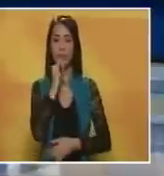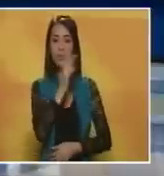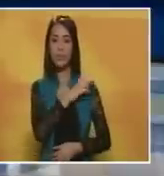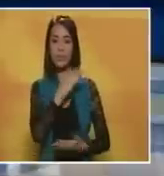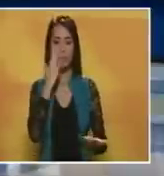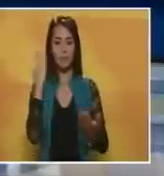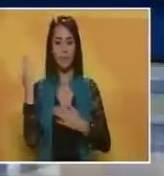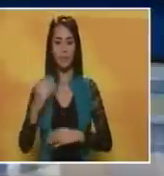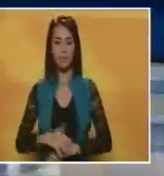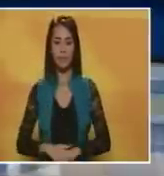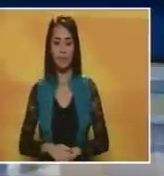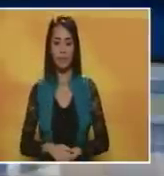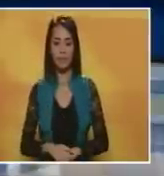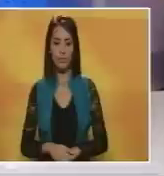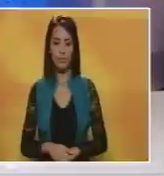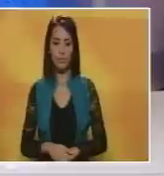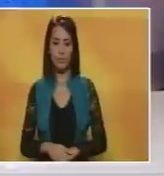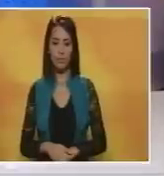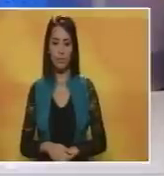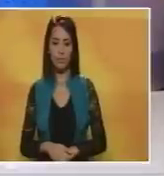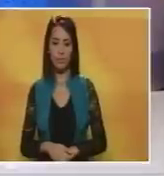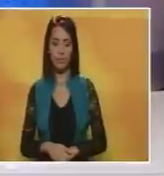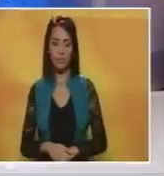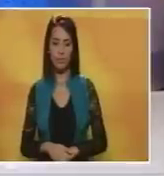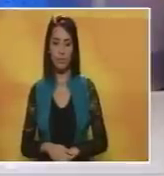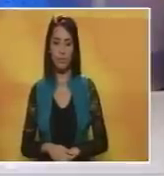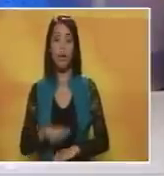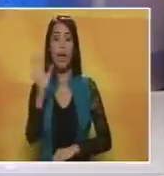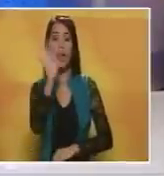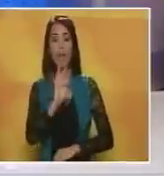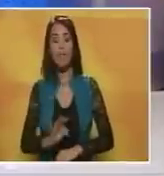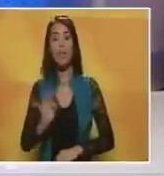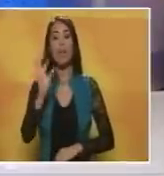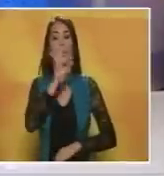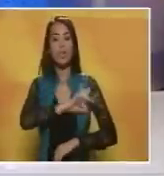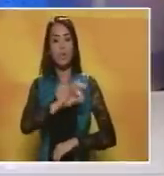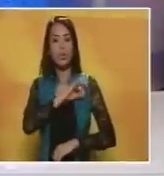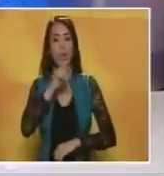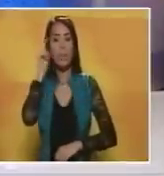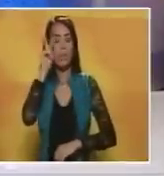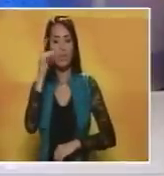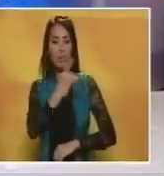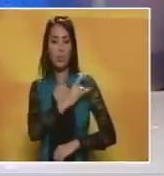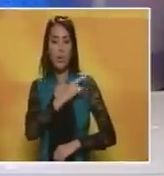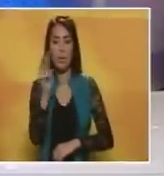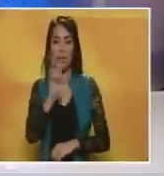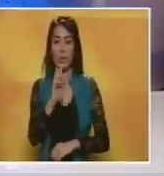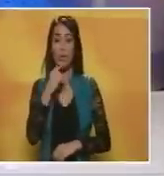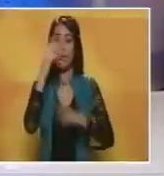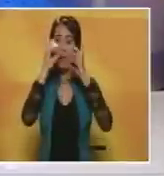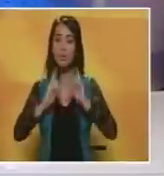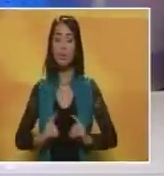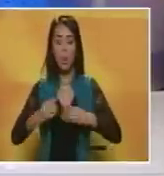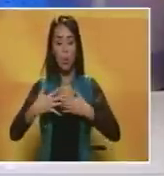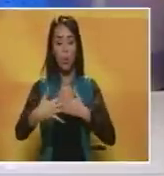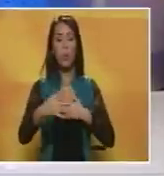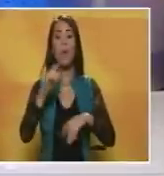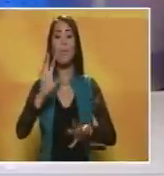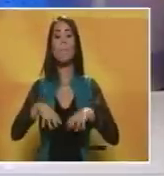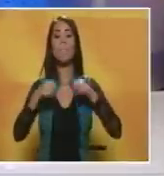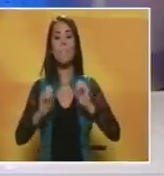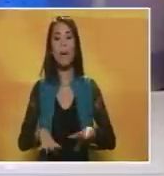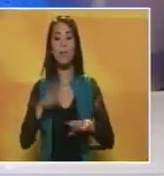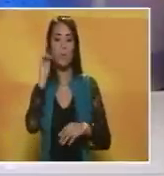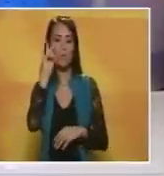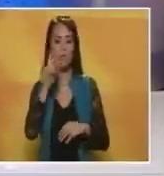vásquez noticieron para prisión la federación de asociaciones de profesores universitarios de venezuela decidió extender el paro nacional de